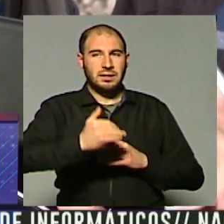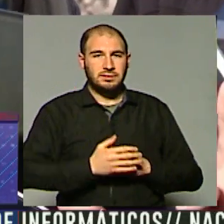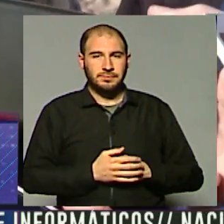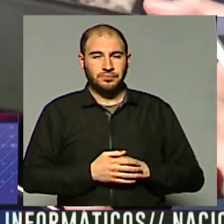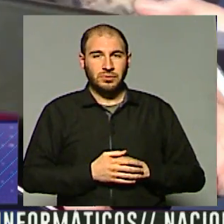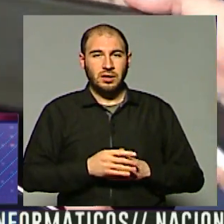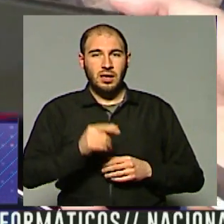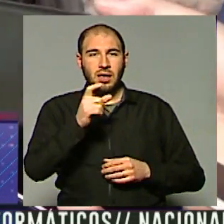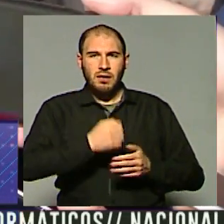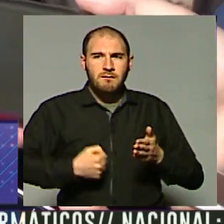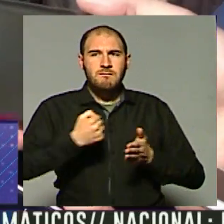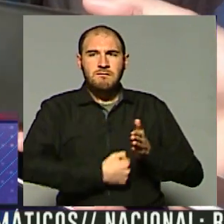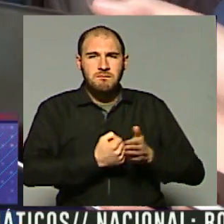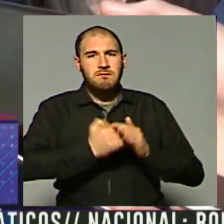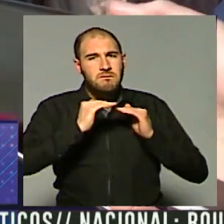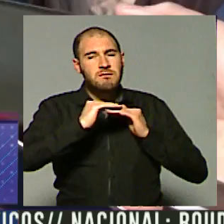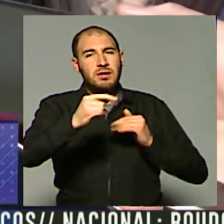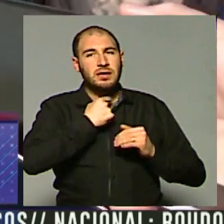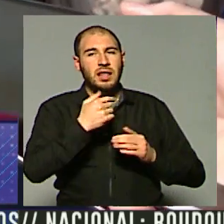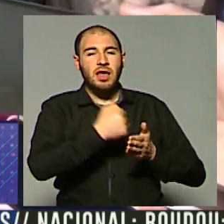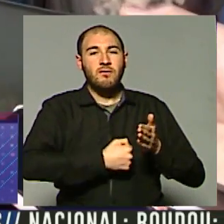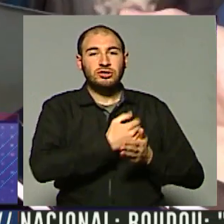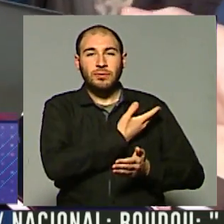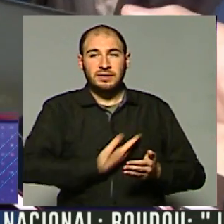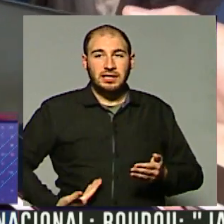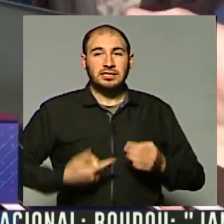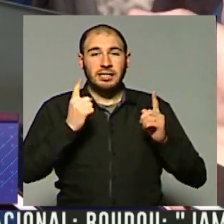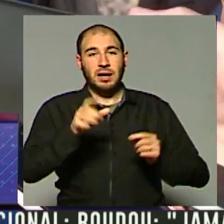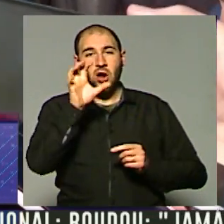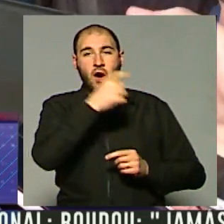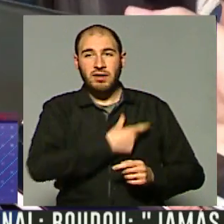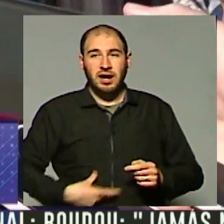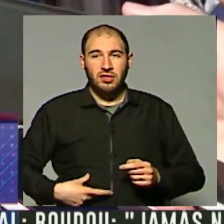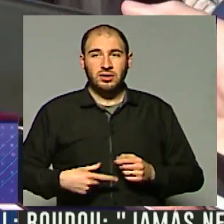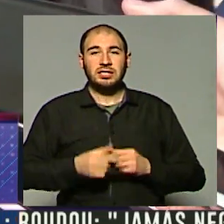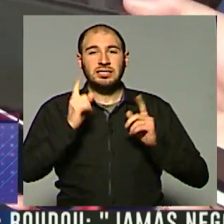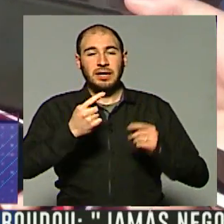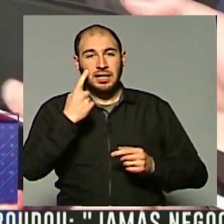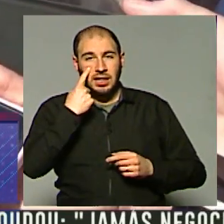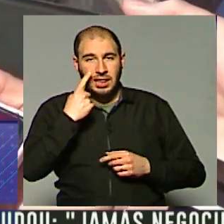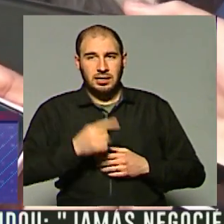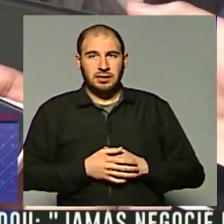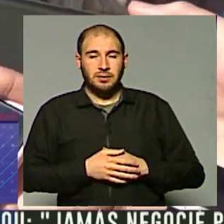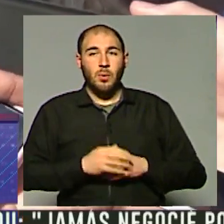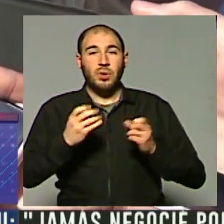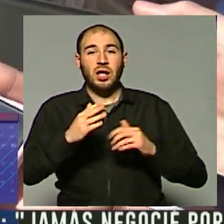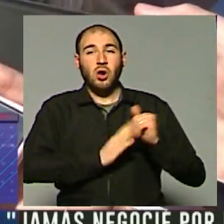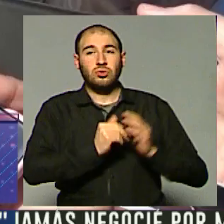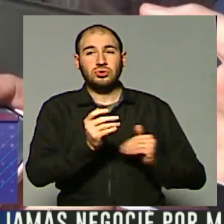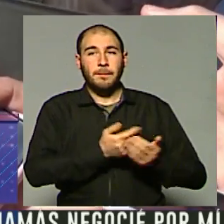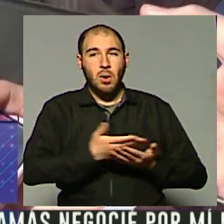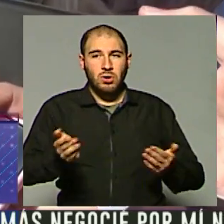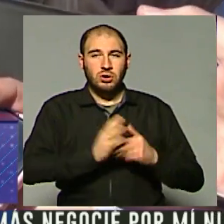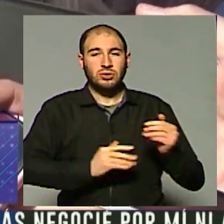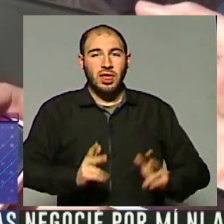con mucho esfuerzo tratando de sostener, con el esfuerzo del presidente, pero también de los gobernadores y los intendentes, porque las obras públicas, las